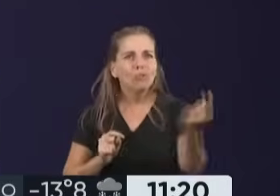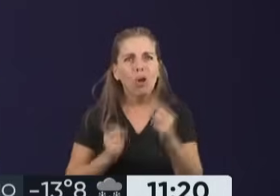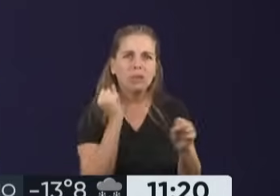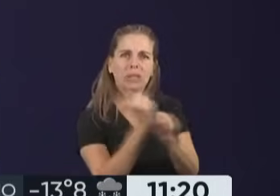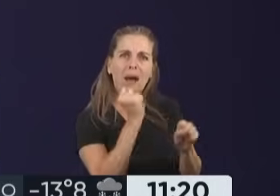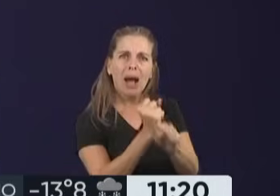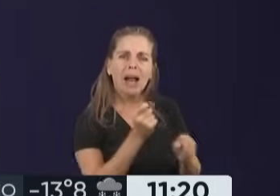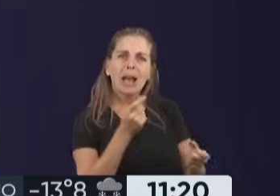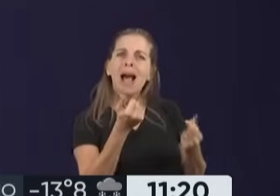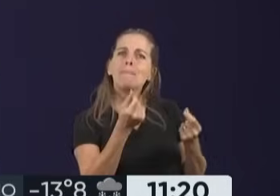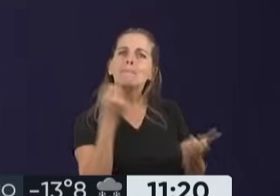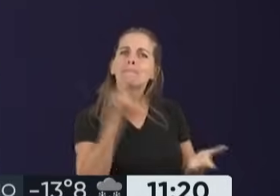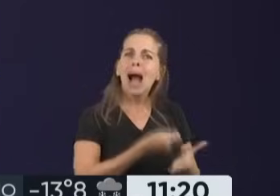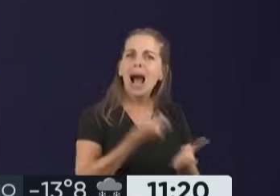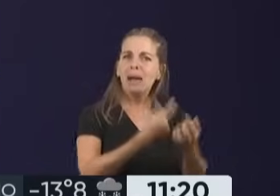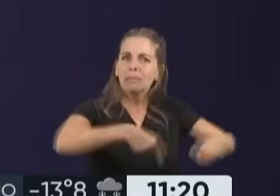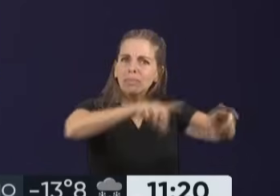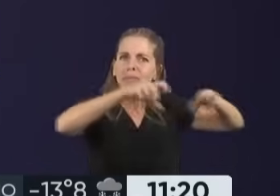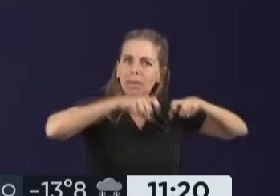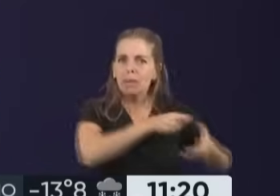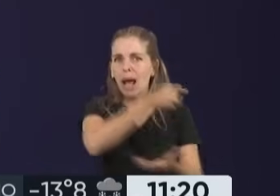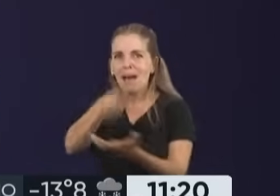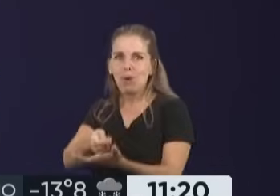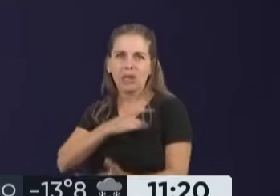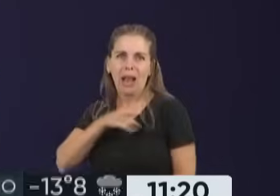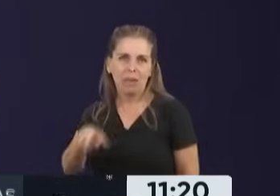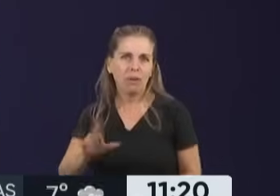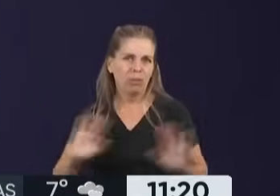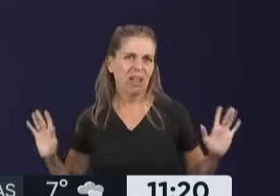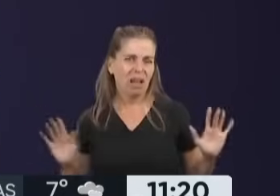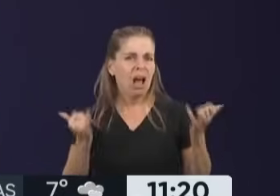universidad, con todos los problemas que tenemos en la educación